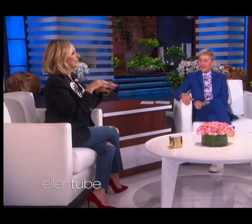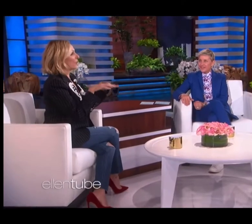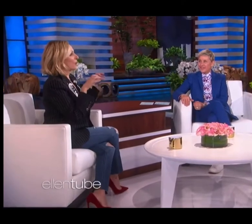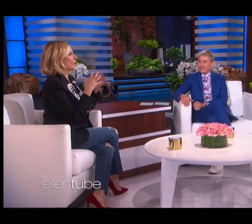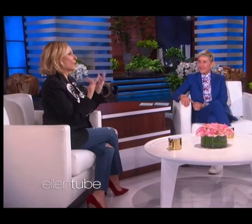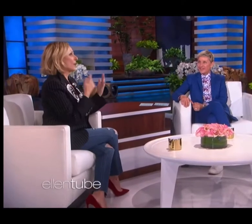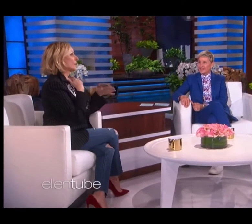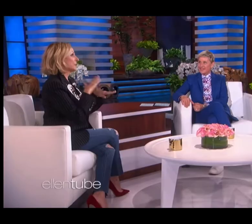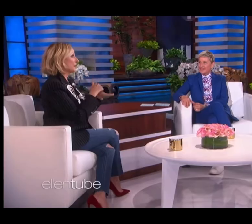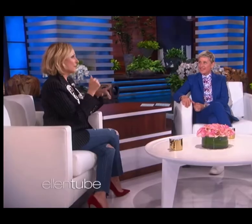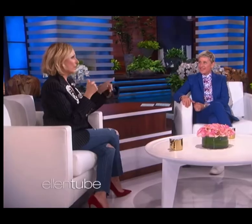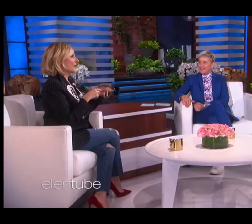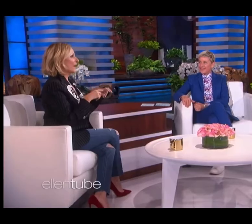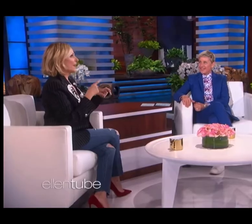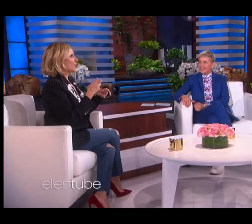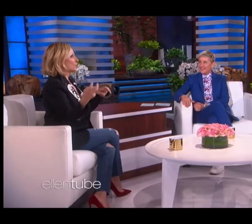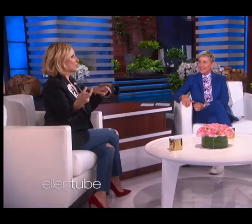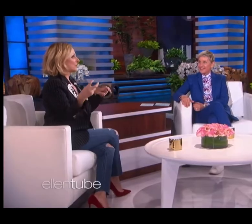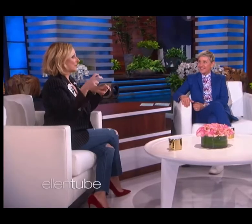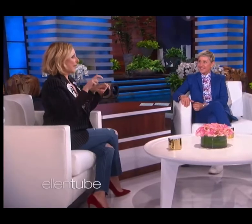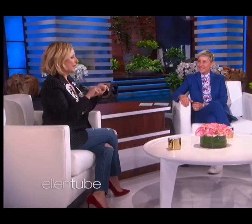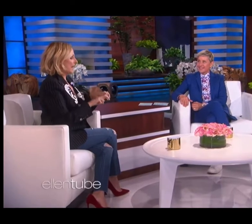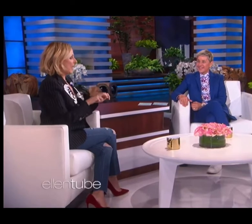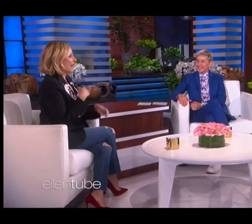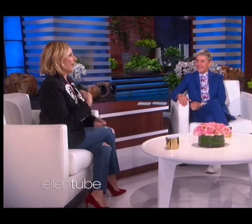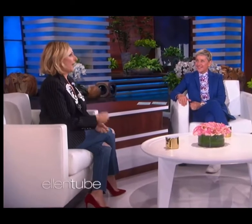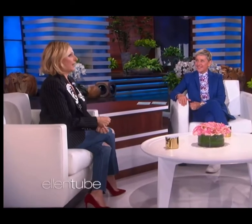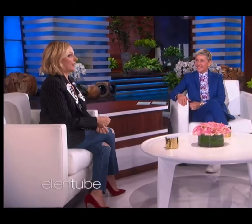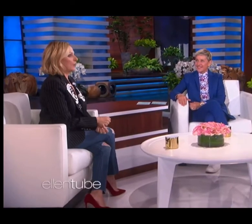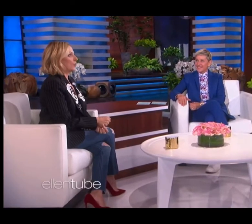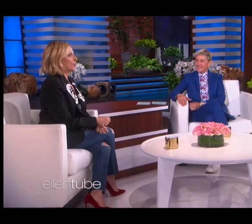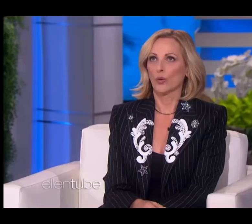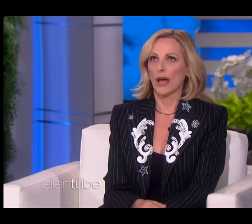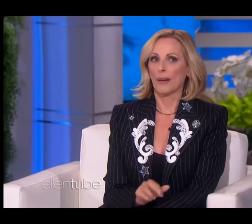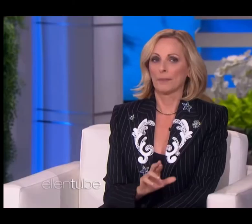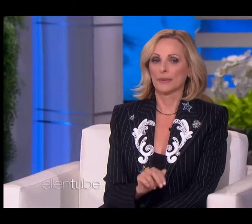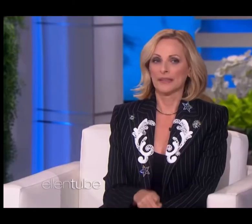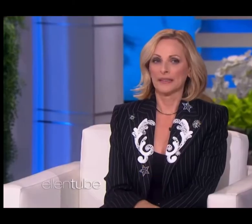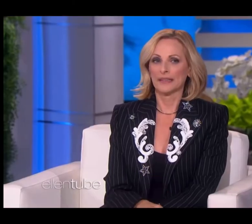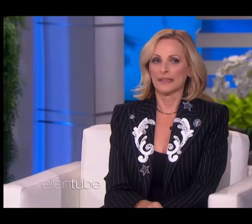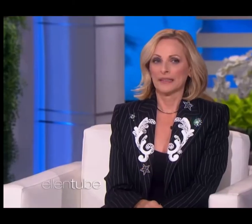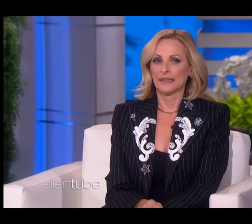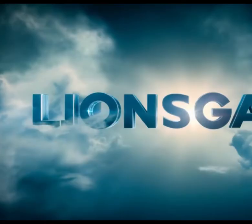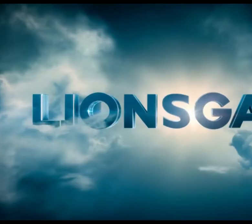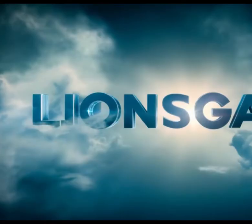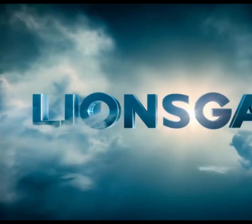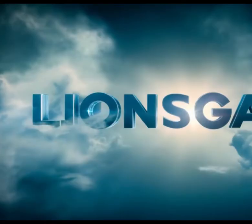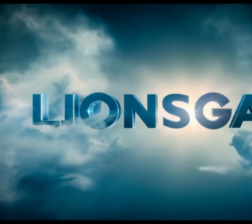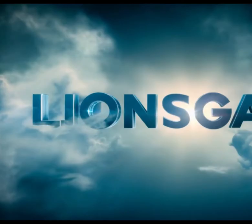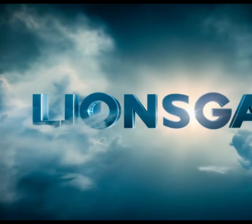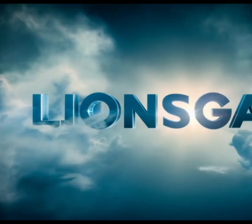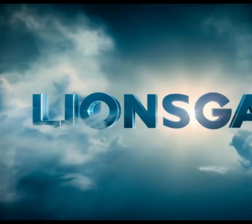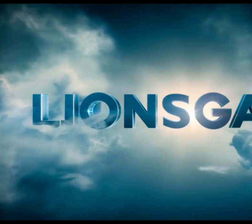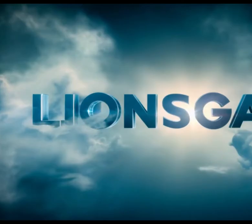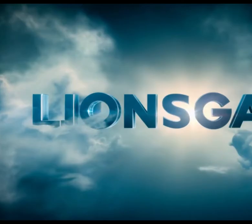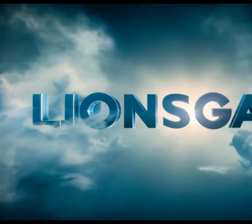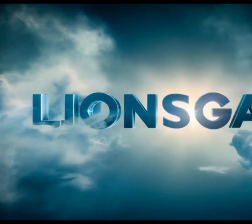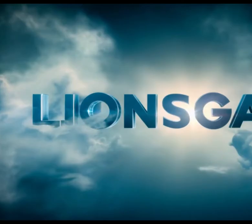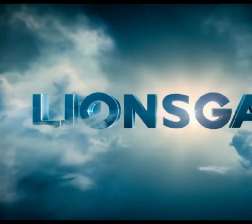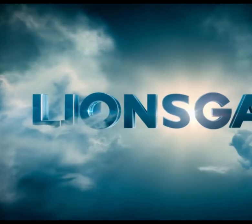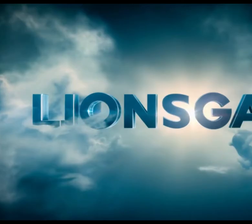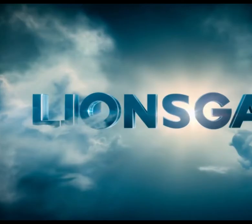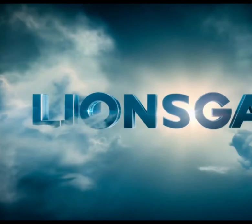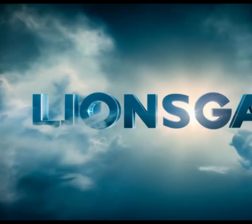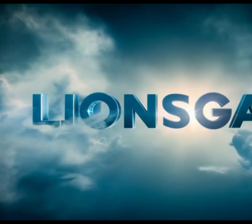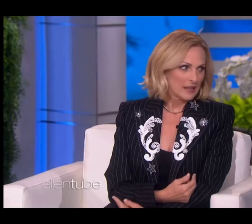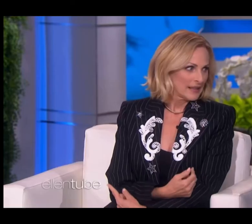terminó cediendo. Lo curioso es que poco después del casting de Marley, Patrick dejó de trabajar para Lionsgate y se llevó este proyecto con